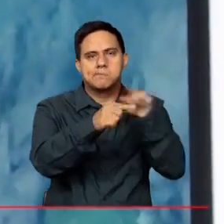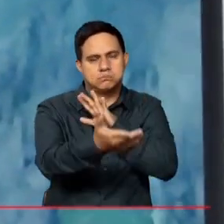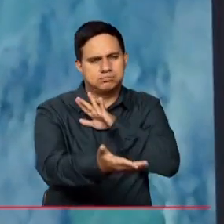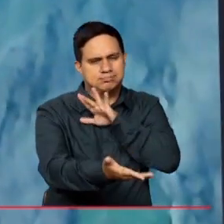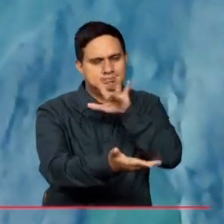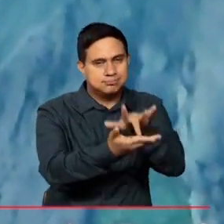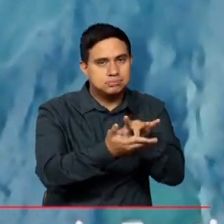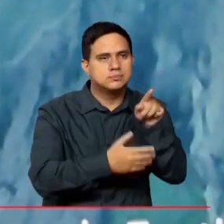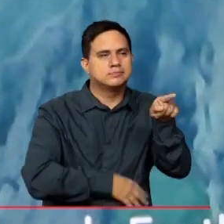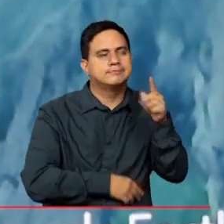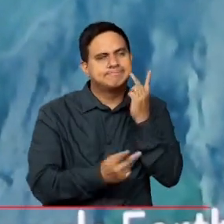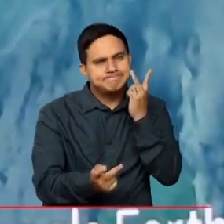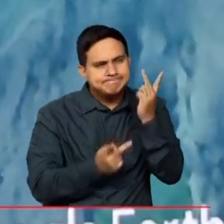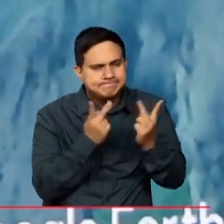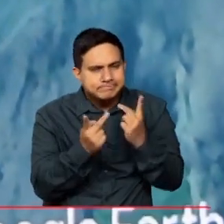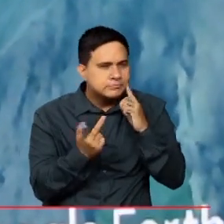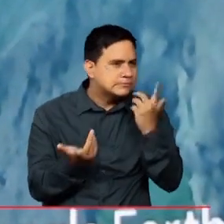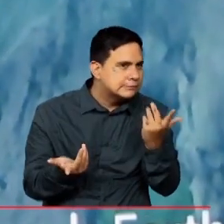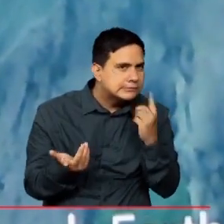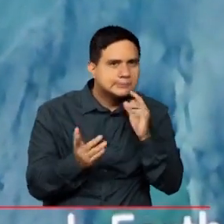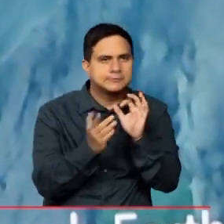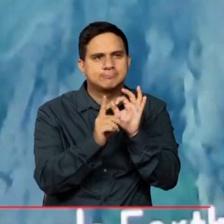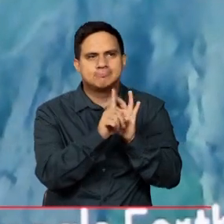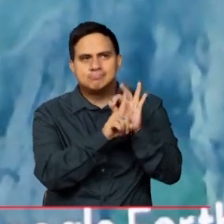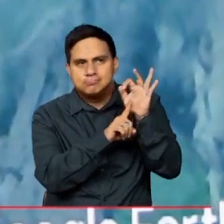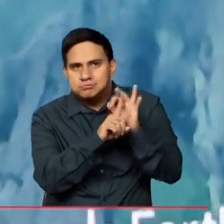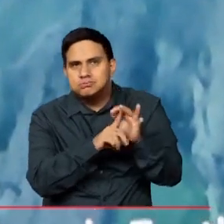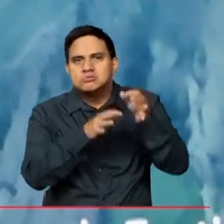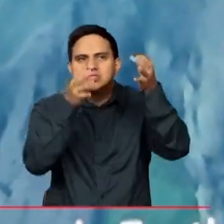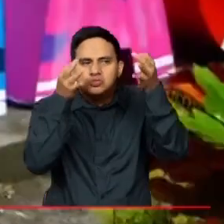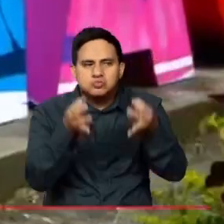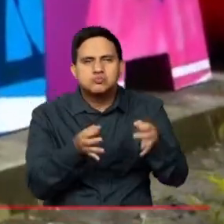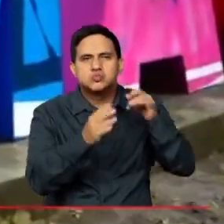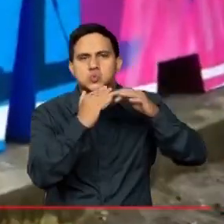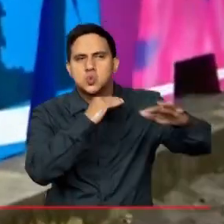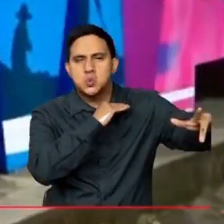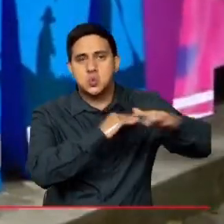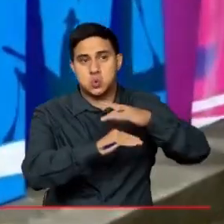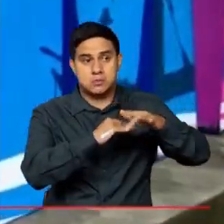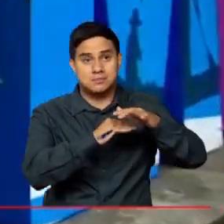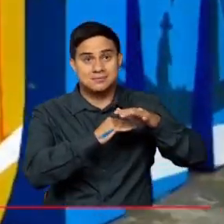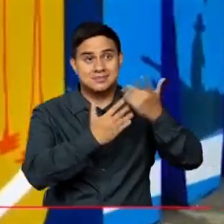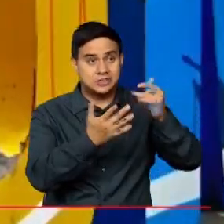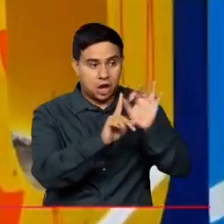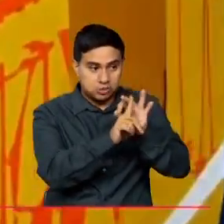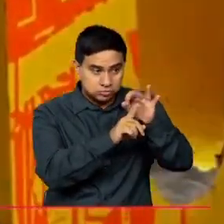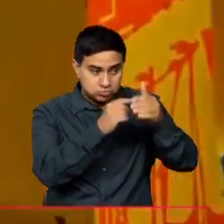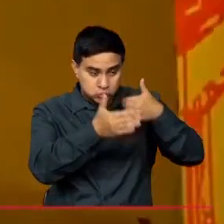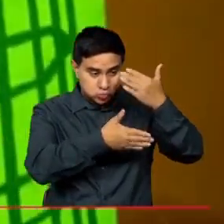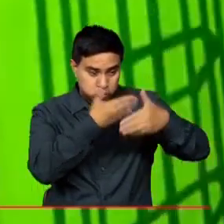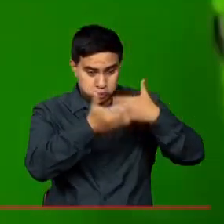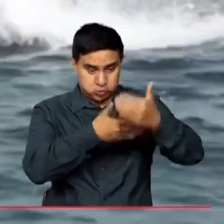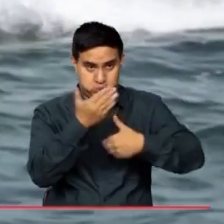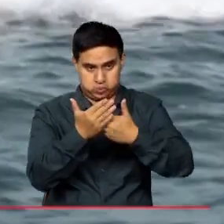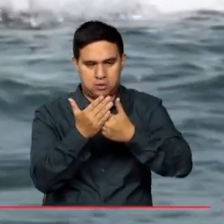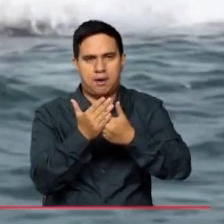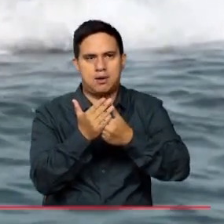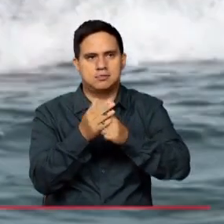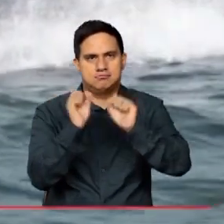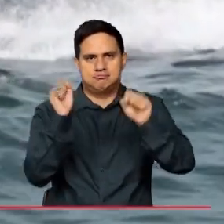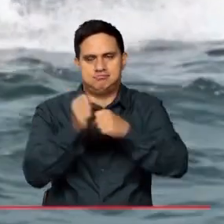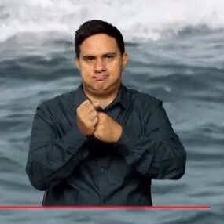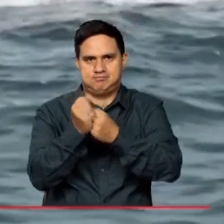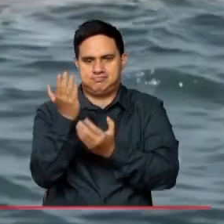in situ que complementan la temperatura marítima oficial. Todo se procesa para generar un informe regional detallado.